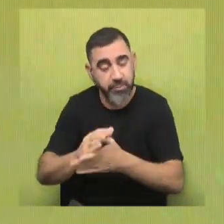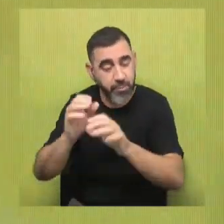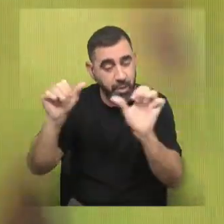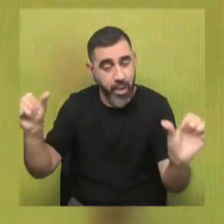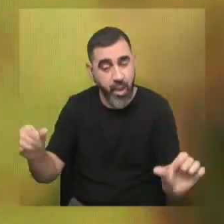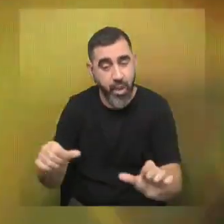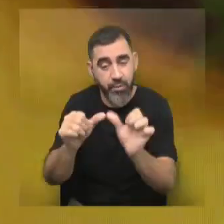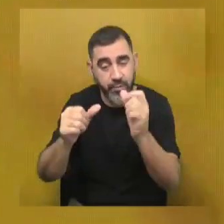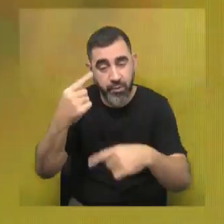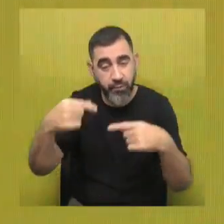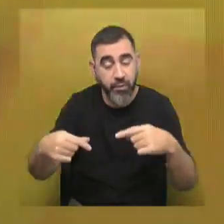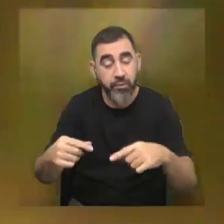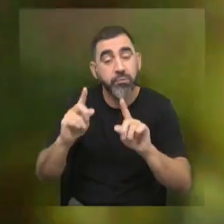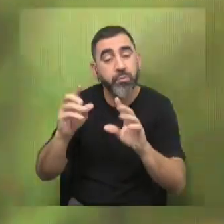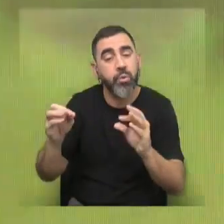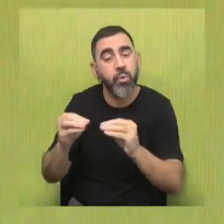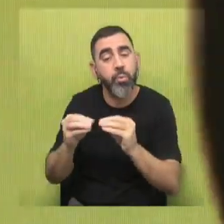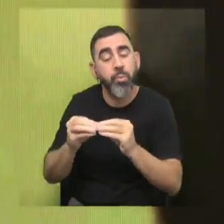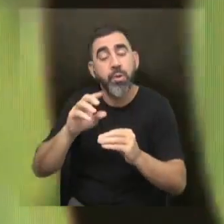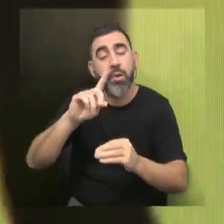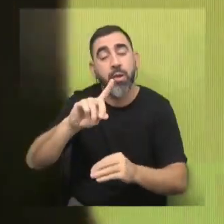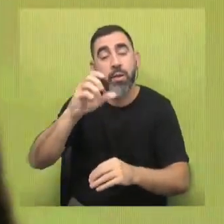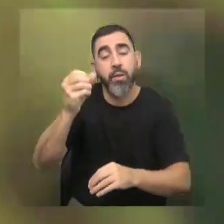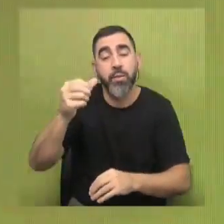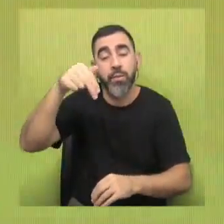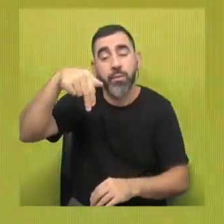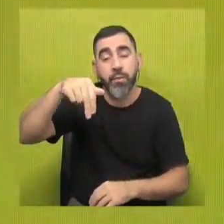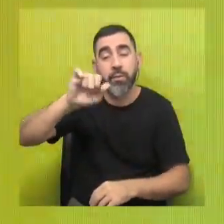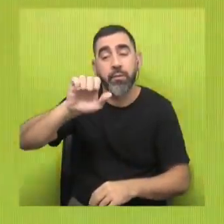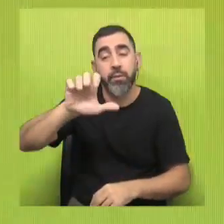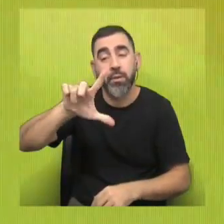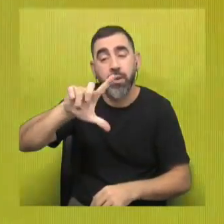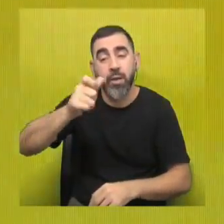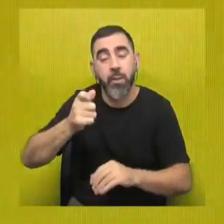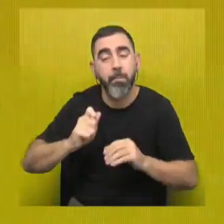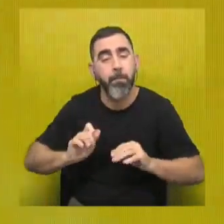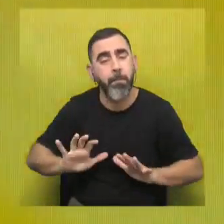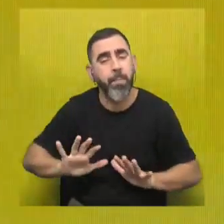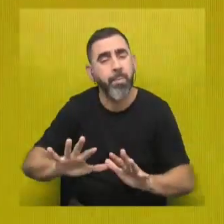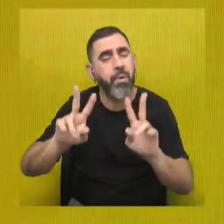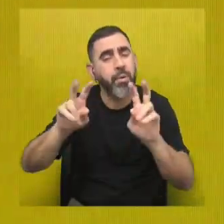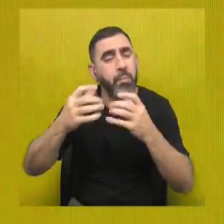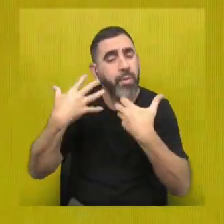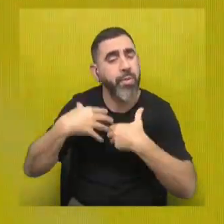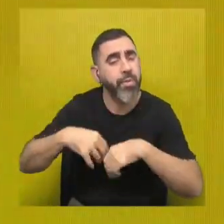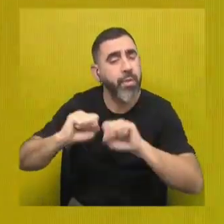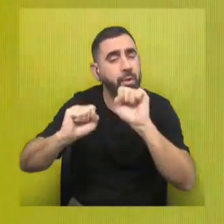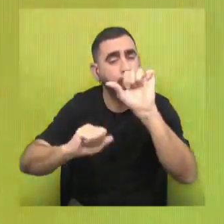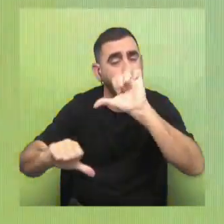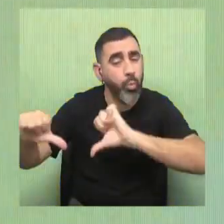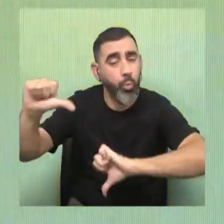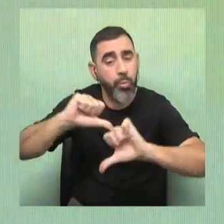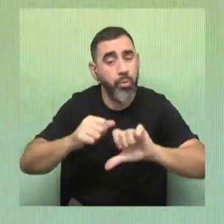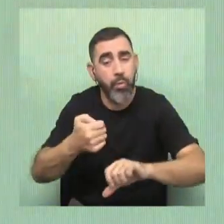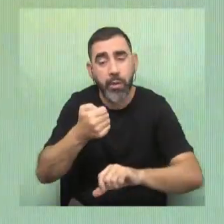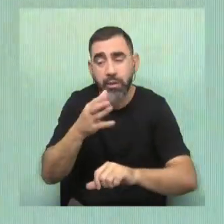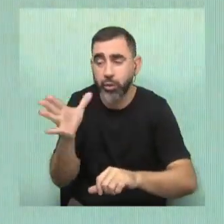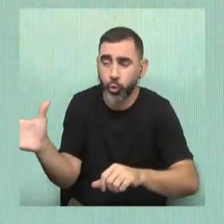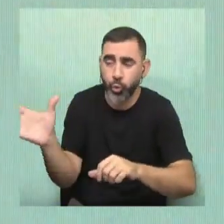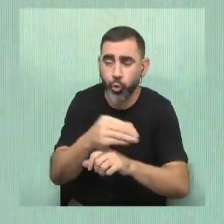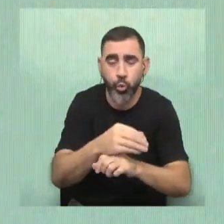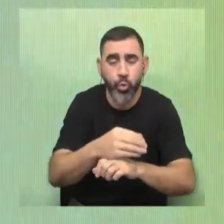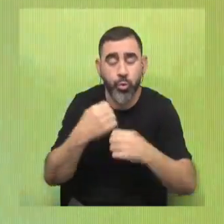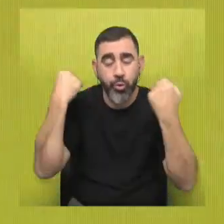actividades, sino que Daniela ha preparado y nos va a contar ahora algo que tiene que ver con un elemento, un descubrimiento de laboratorio que está prácticamente en